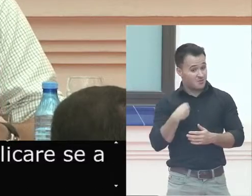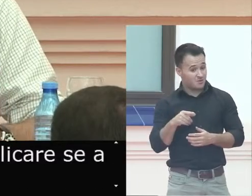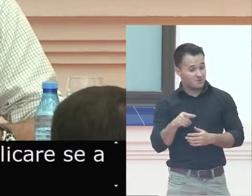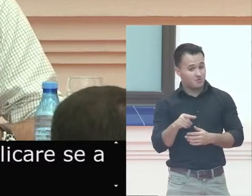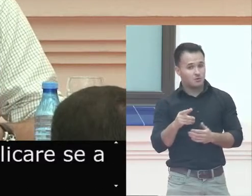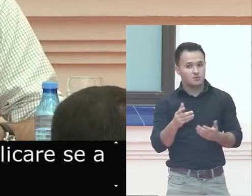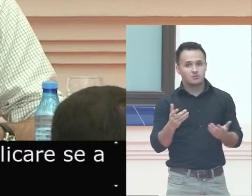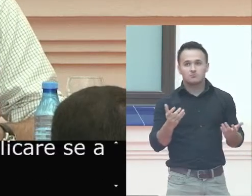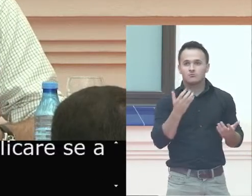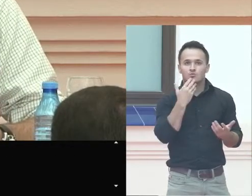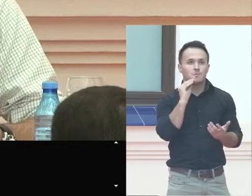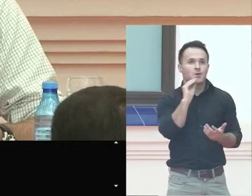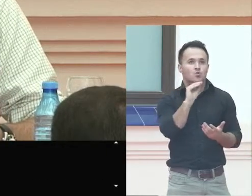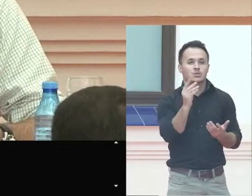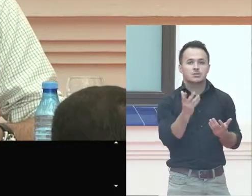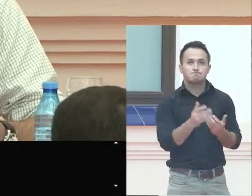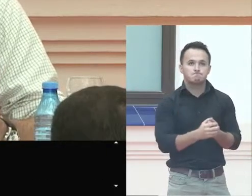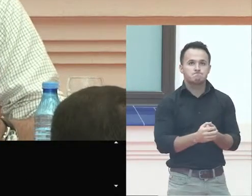podemos preguntar: